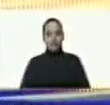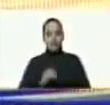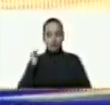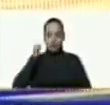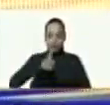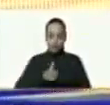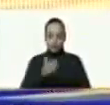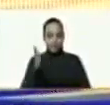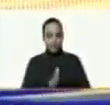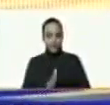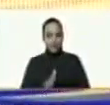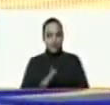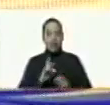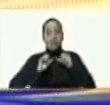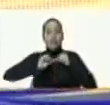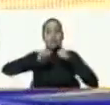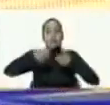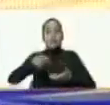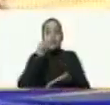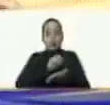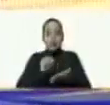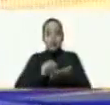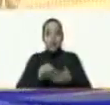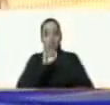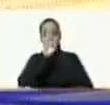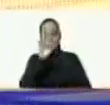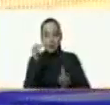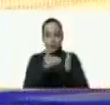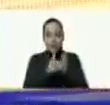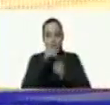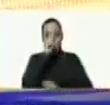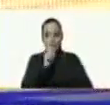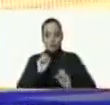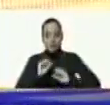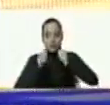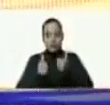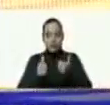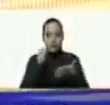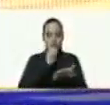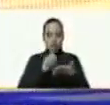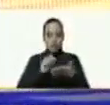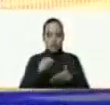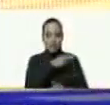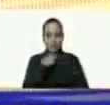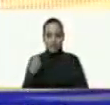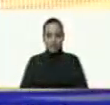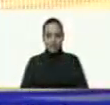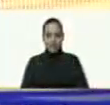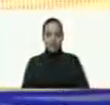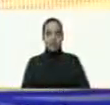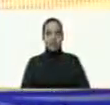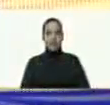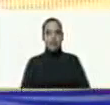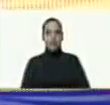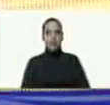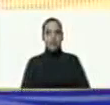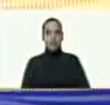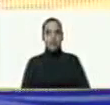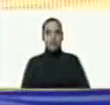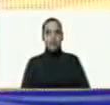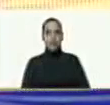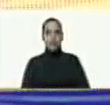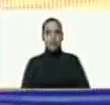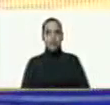cuando surgió la escritura china. Allí está, hay